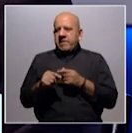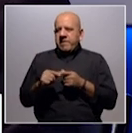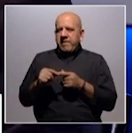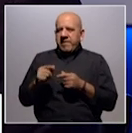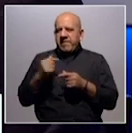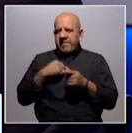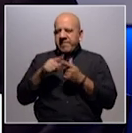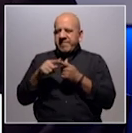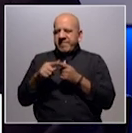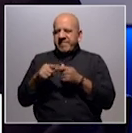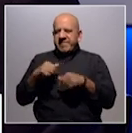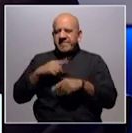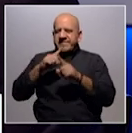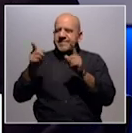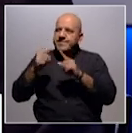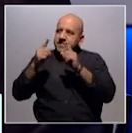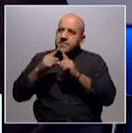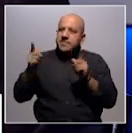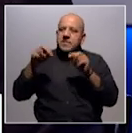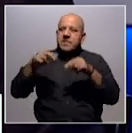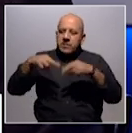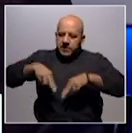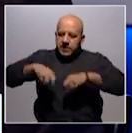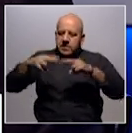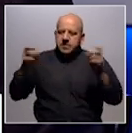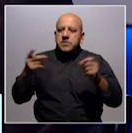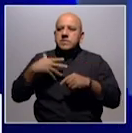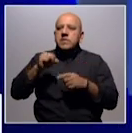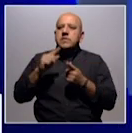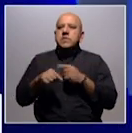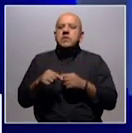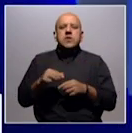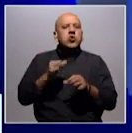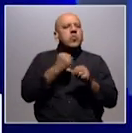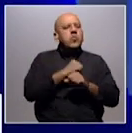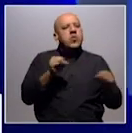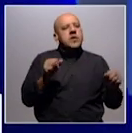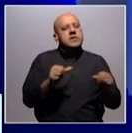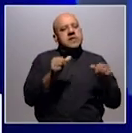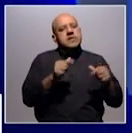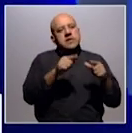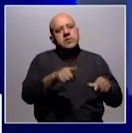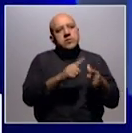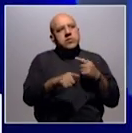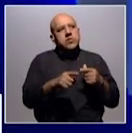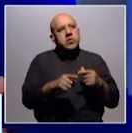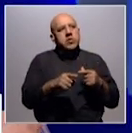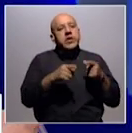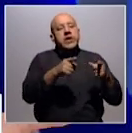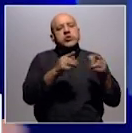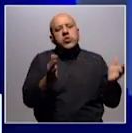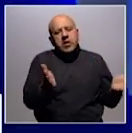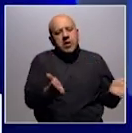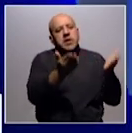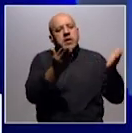a no tomar tanta distancia de la investigación y como podría materializarse es a ese estímulo que